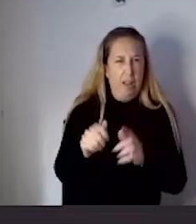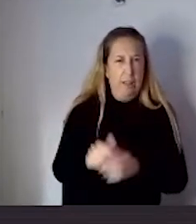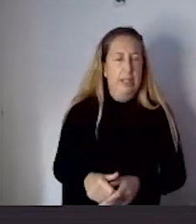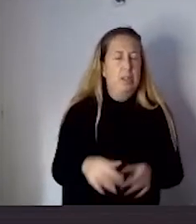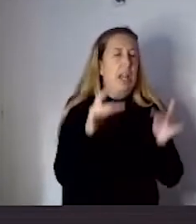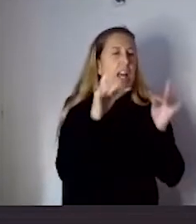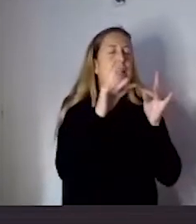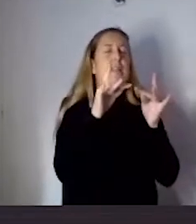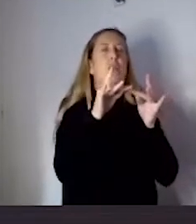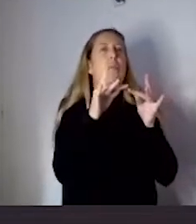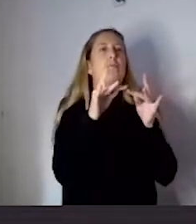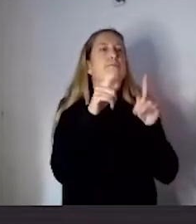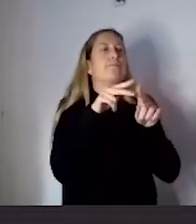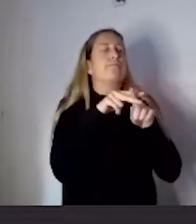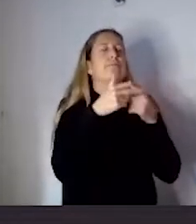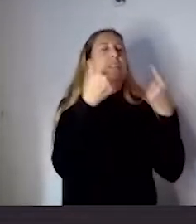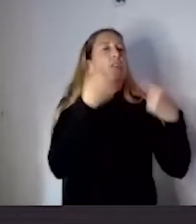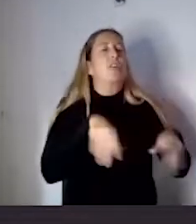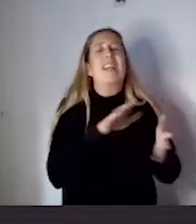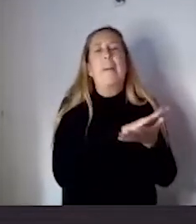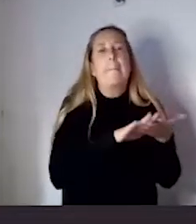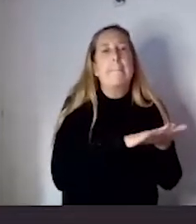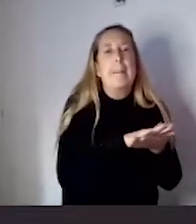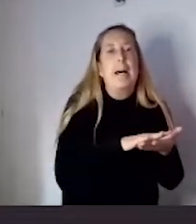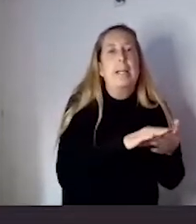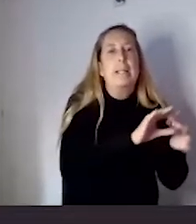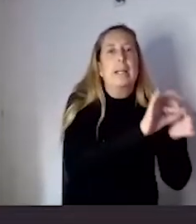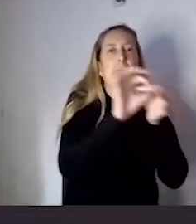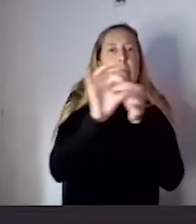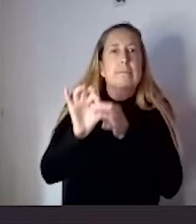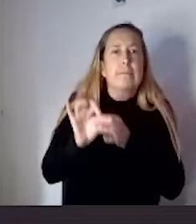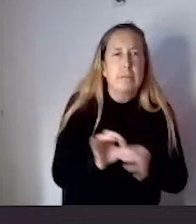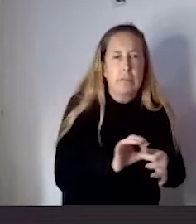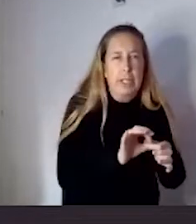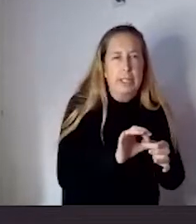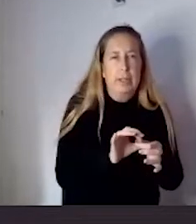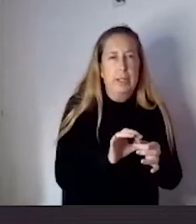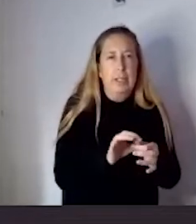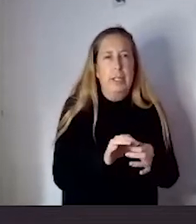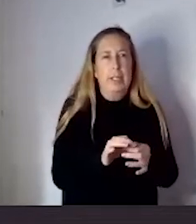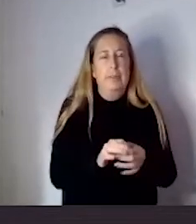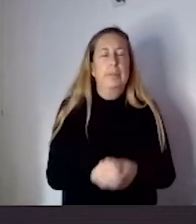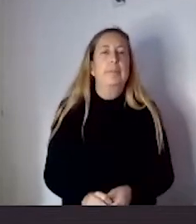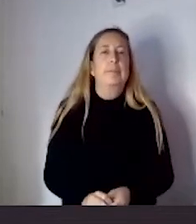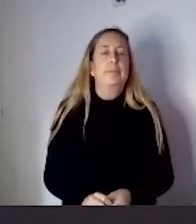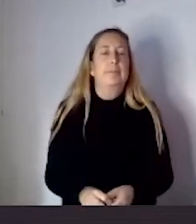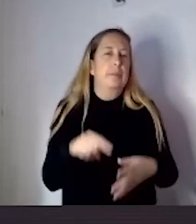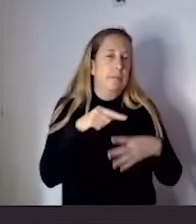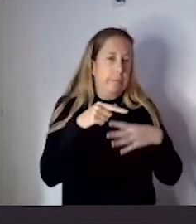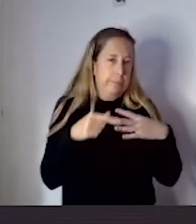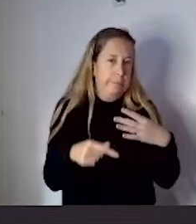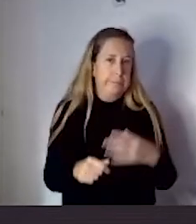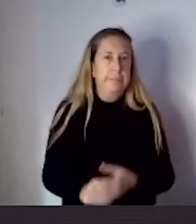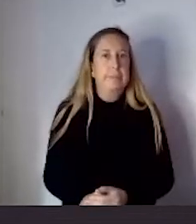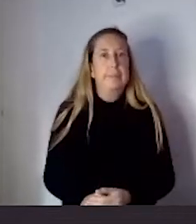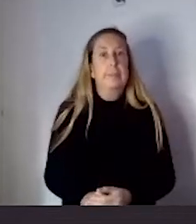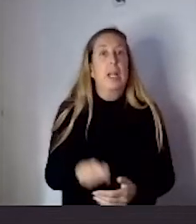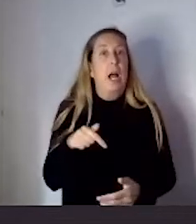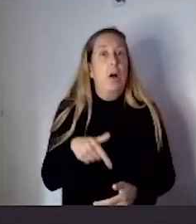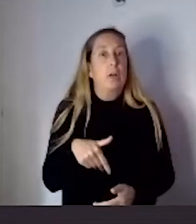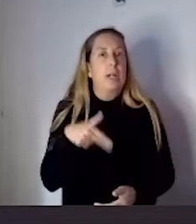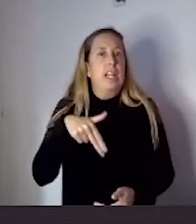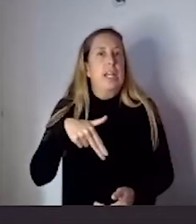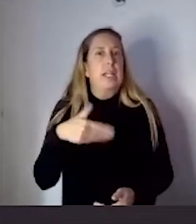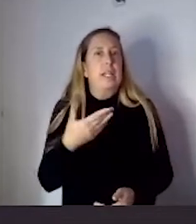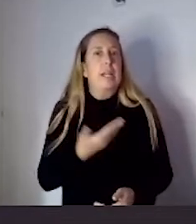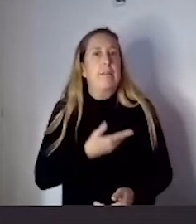que conecta todo lo de la net y todo lo descripto moneda etcétera ahora a mí no me interesa